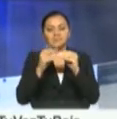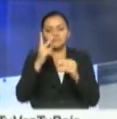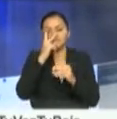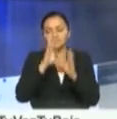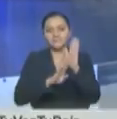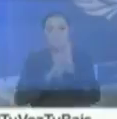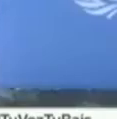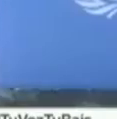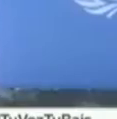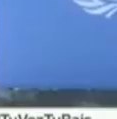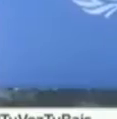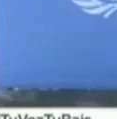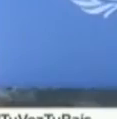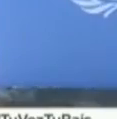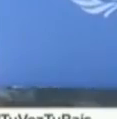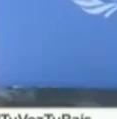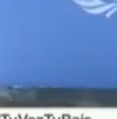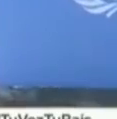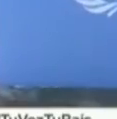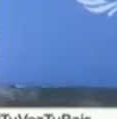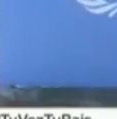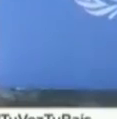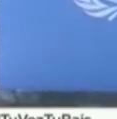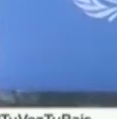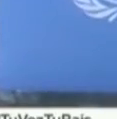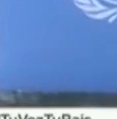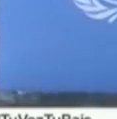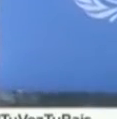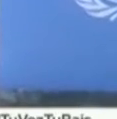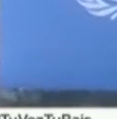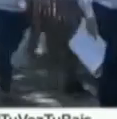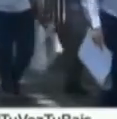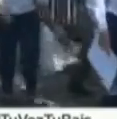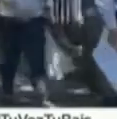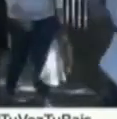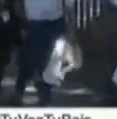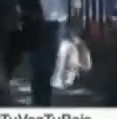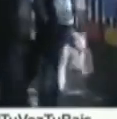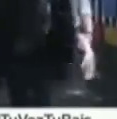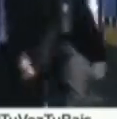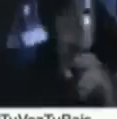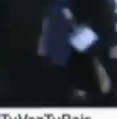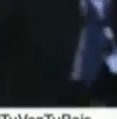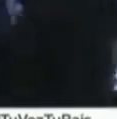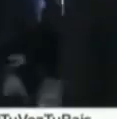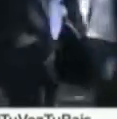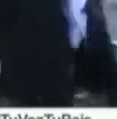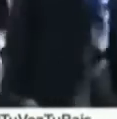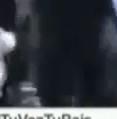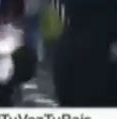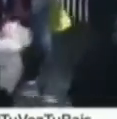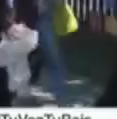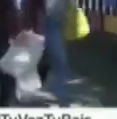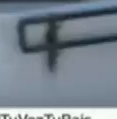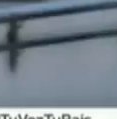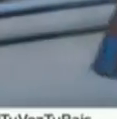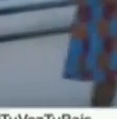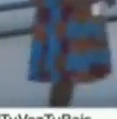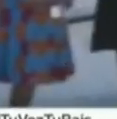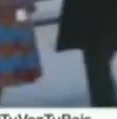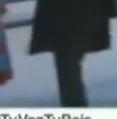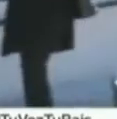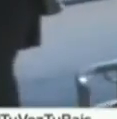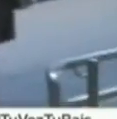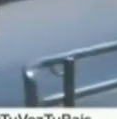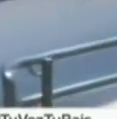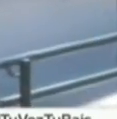desarrollo sostenible. Este 17 de octubre empezaron las reuniones y charlas oficiales de Hábitat 3, cumbre sobre el desarrollo